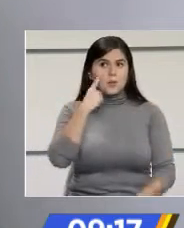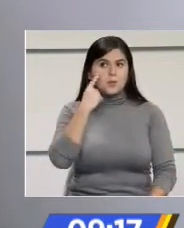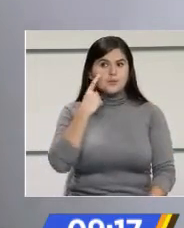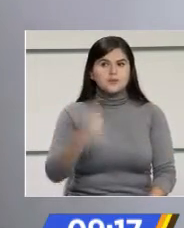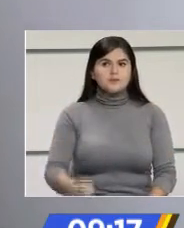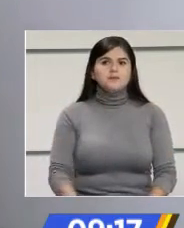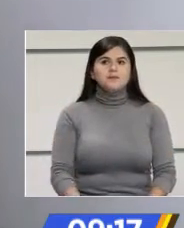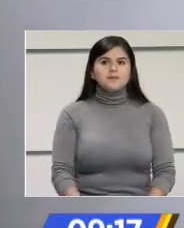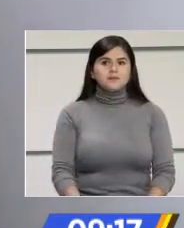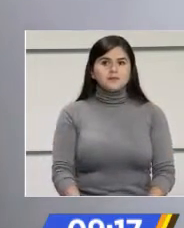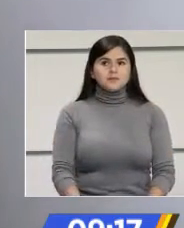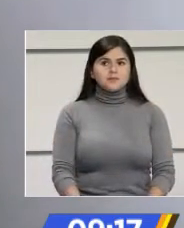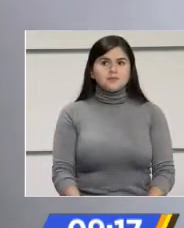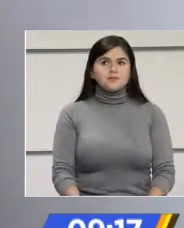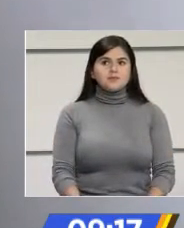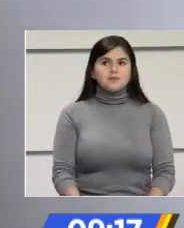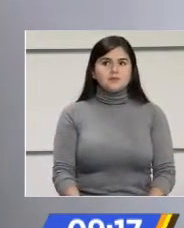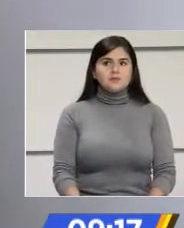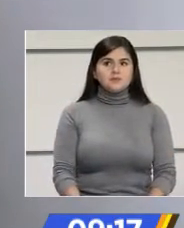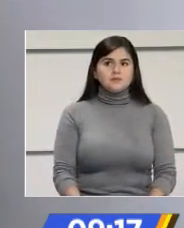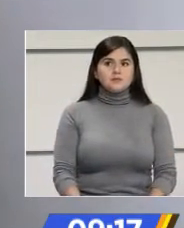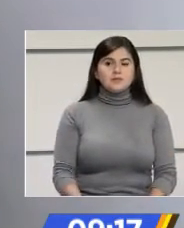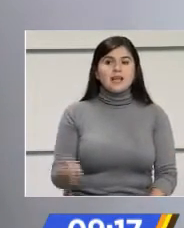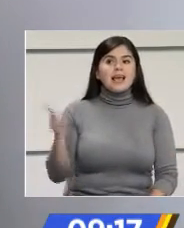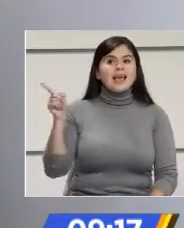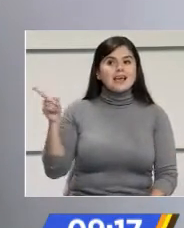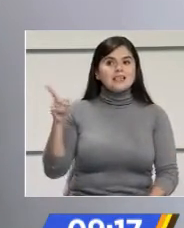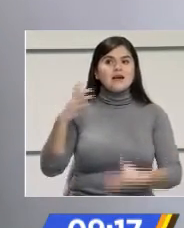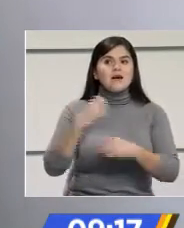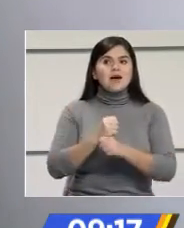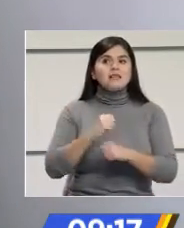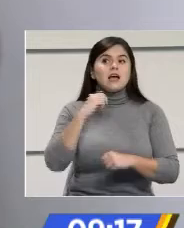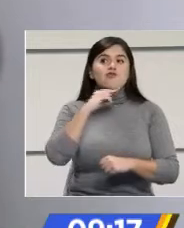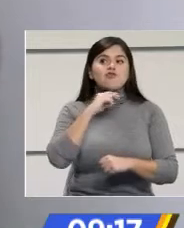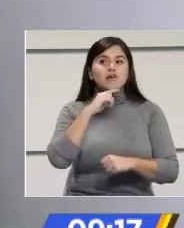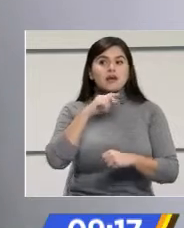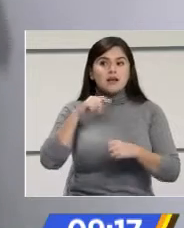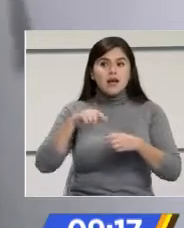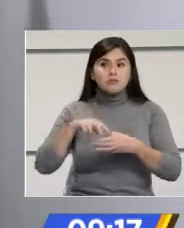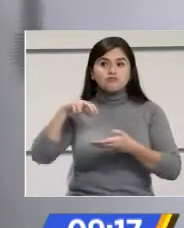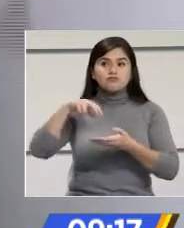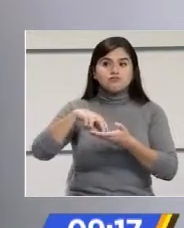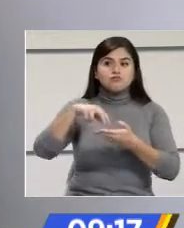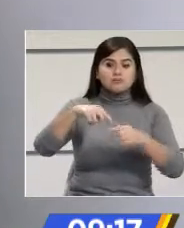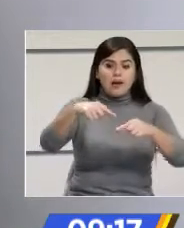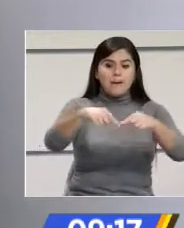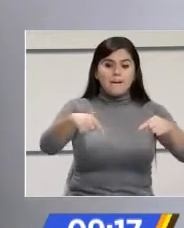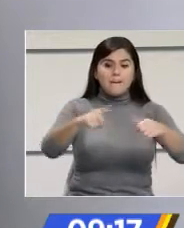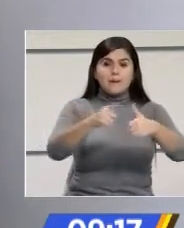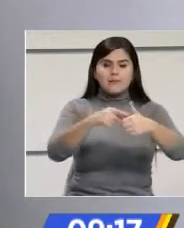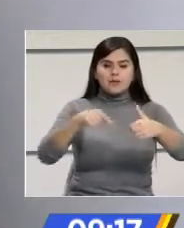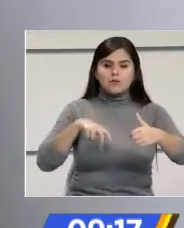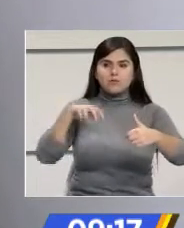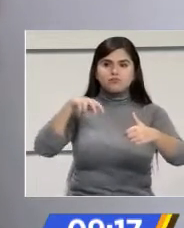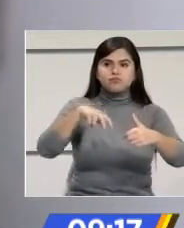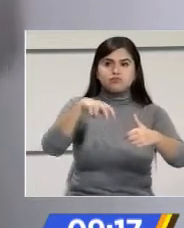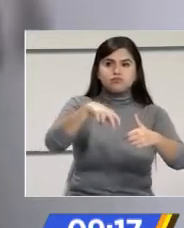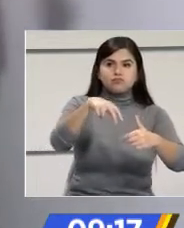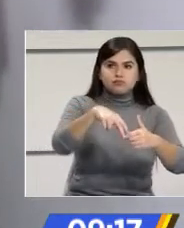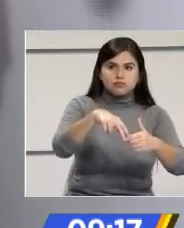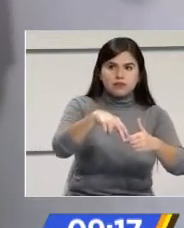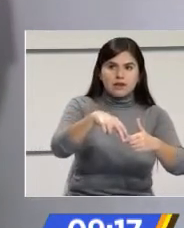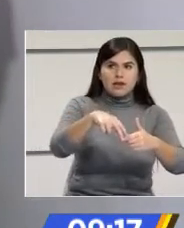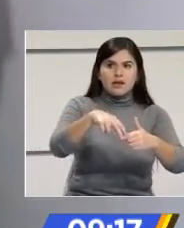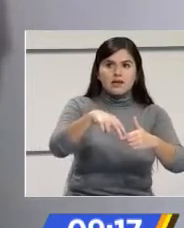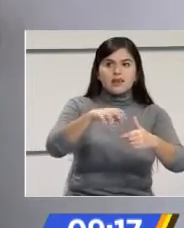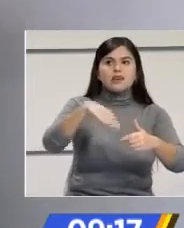atención a que ella hace el ejercicio de la rana al llegar a la primera marca, Gabriel. Se levanta y